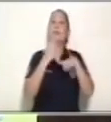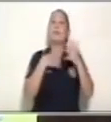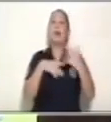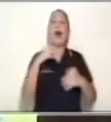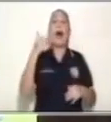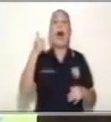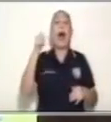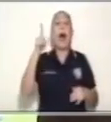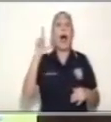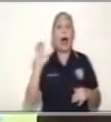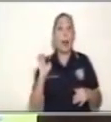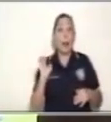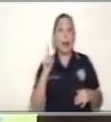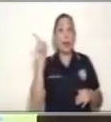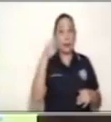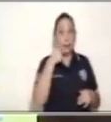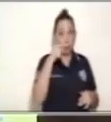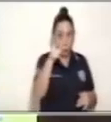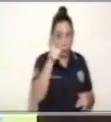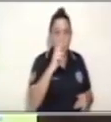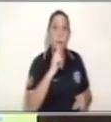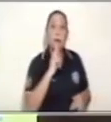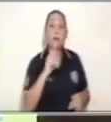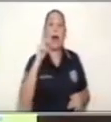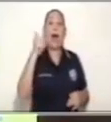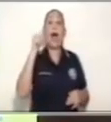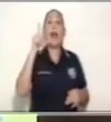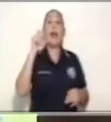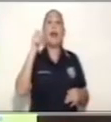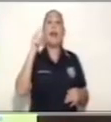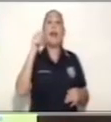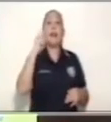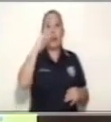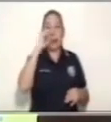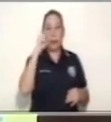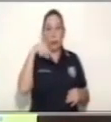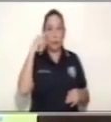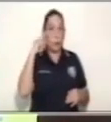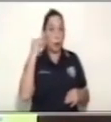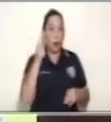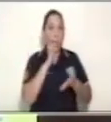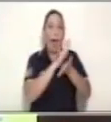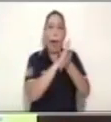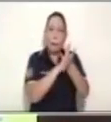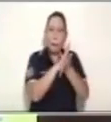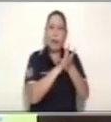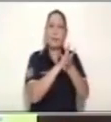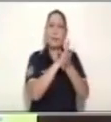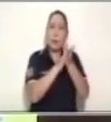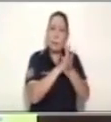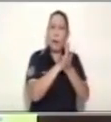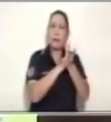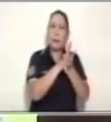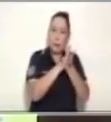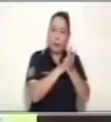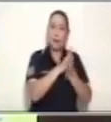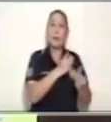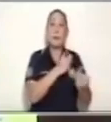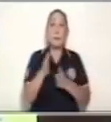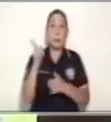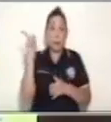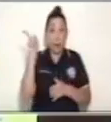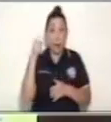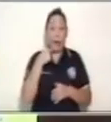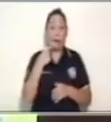vamos a decir alele lele tonga y después dice alele lele tonga amasa masa masa. Entonces yo voy a ir dando